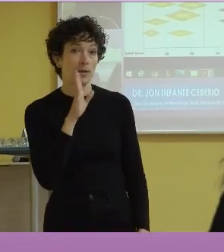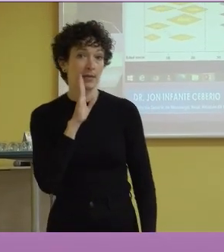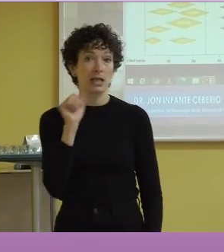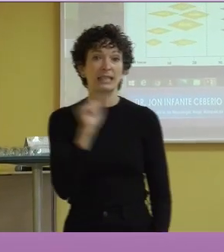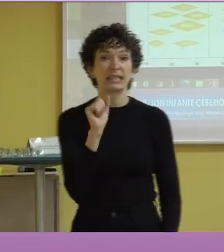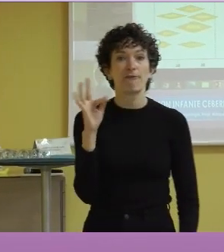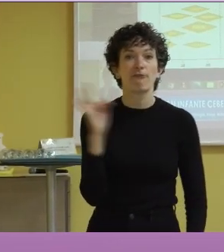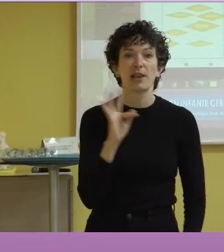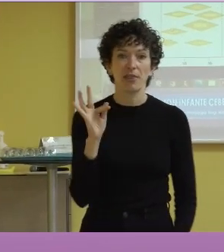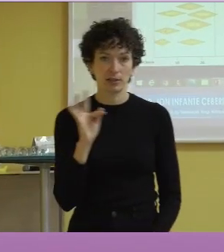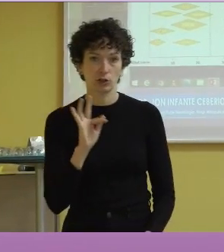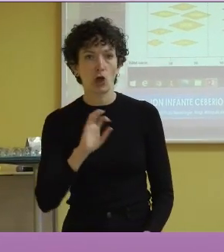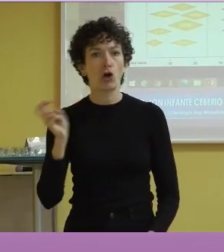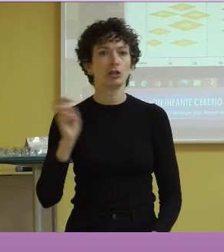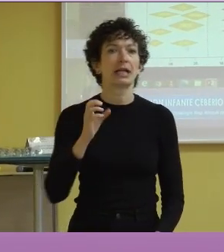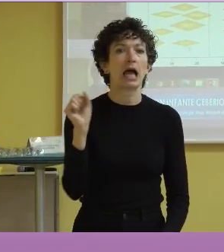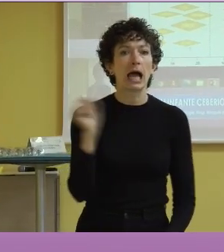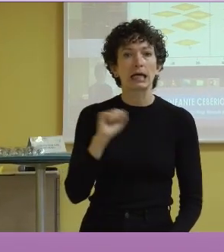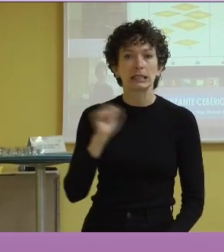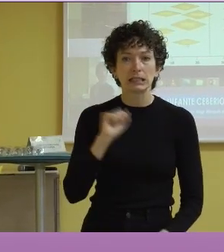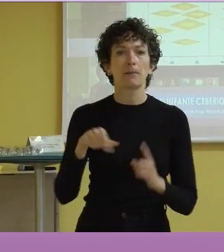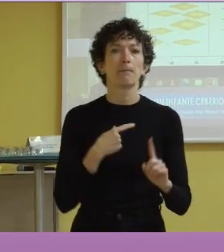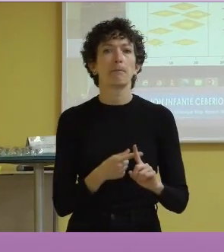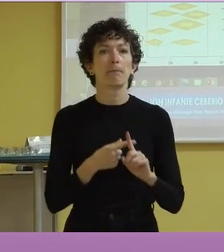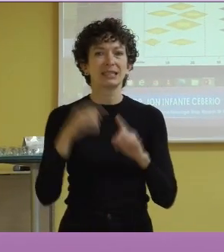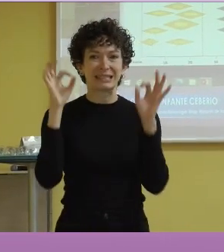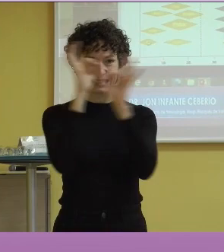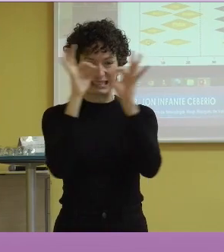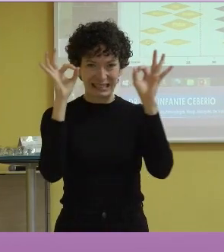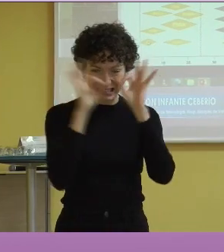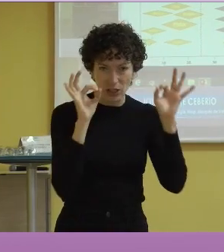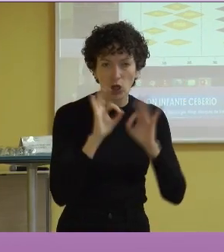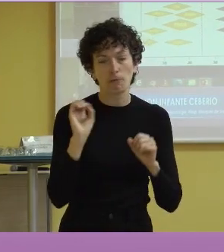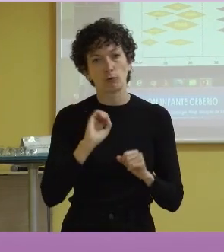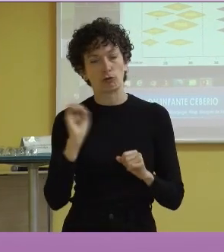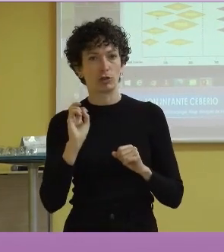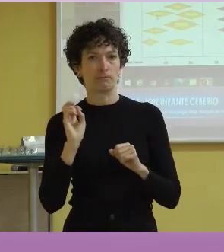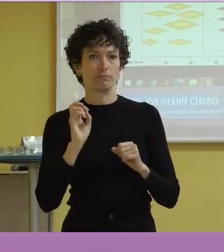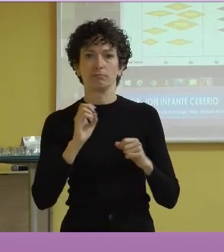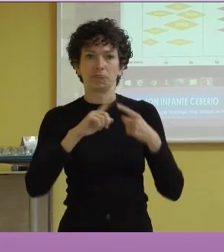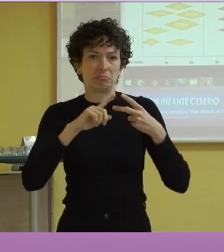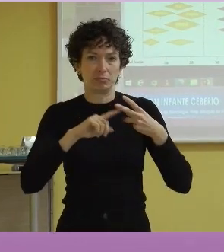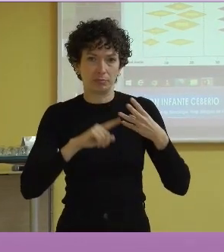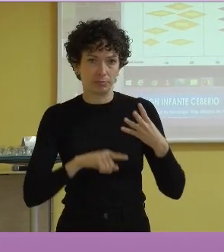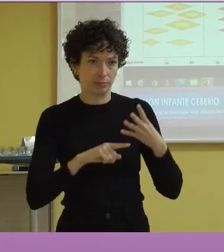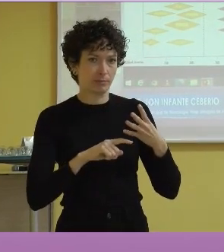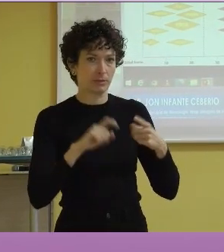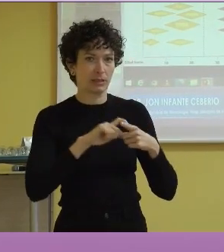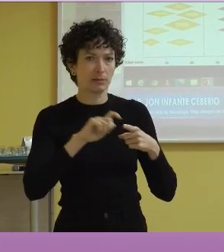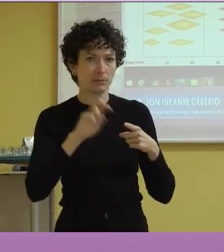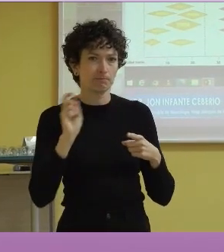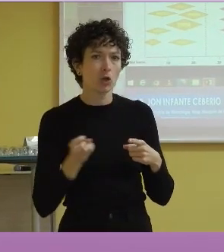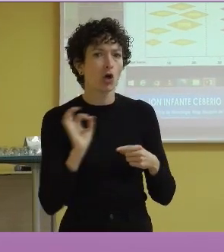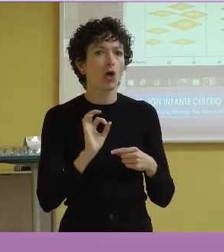tenemos unas ataxias que llamamos ataxias con apraxia ocular, la ataxia telangiectasia, el ARSAX, la ataxia por déficit